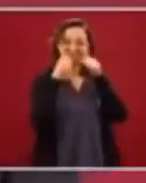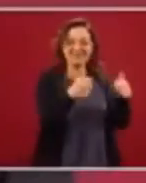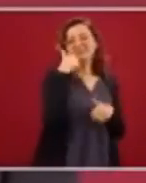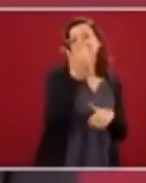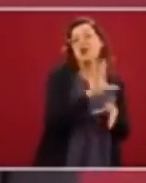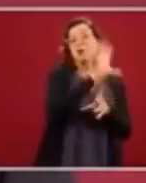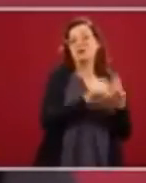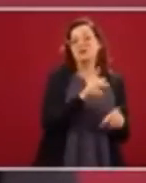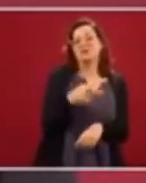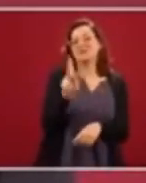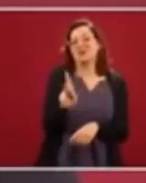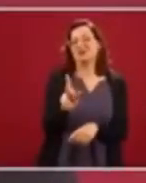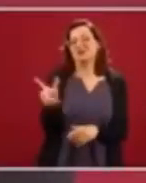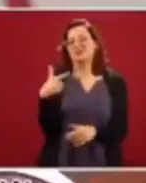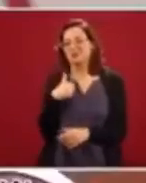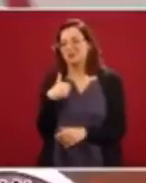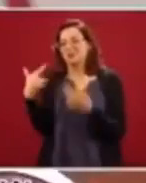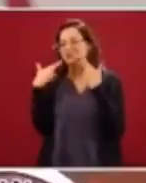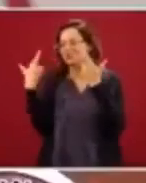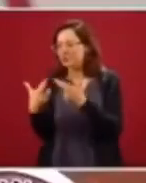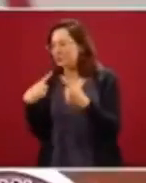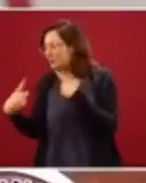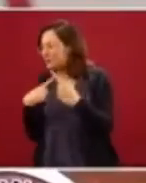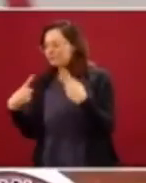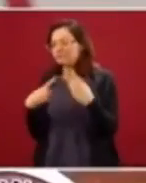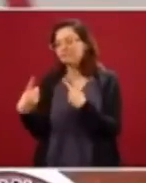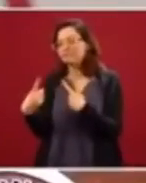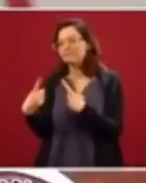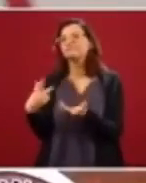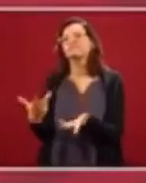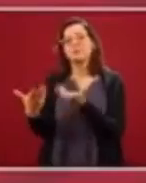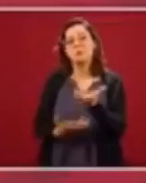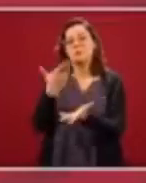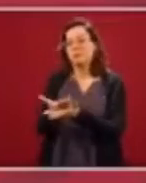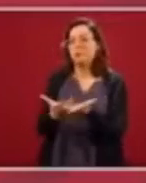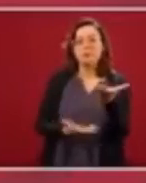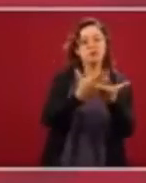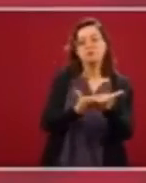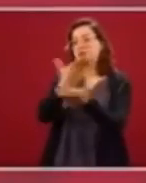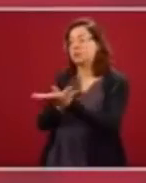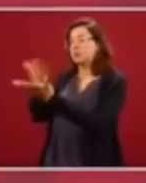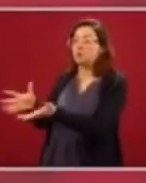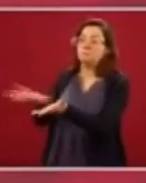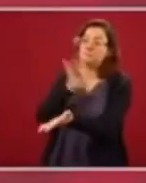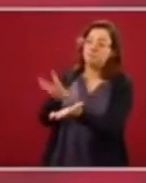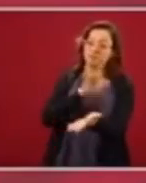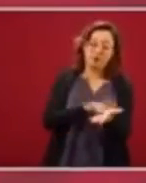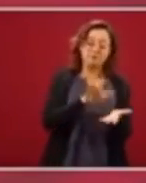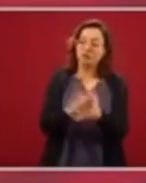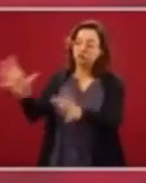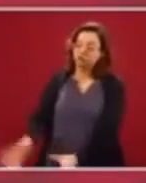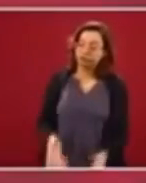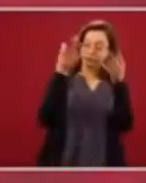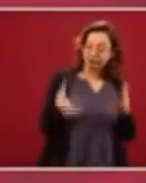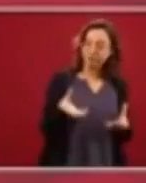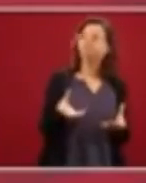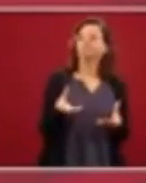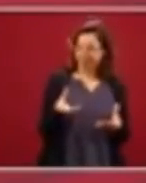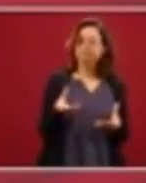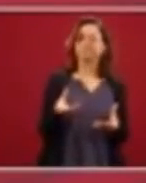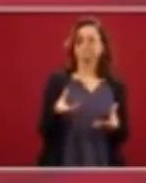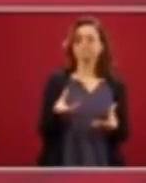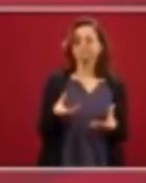las reuniones, pues recojo las peticiones de toda la gente. Entonces les digo, bueno, vamos